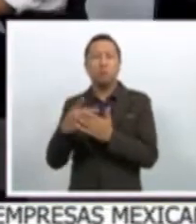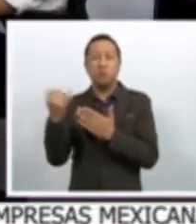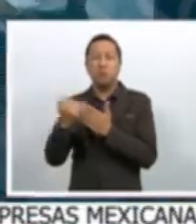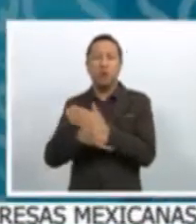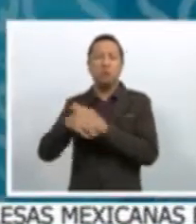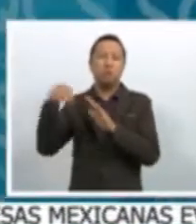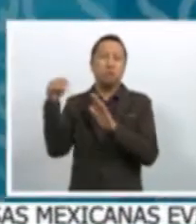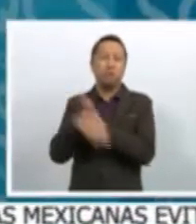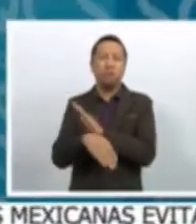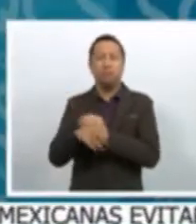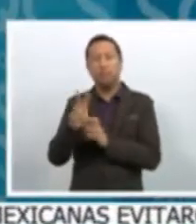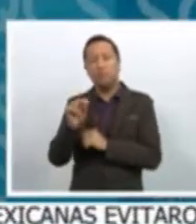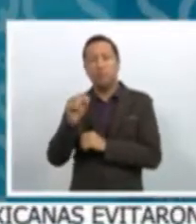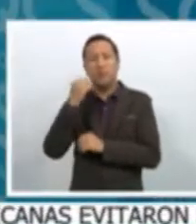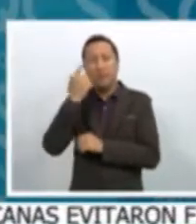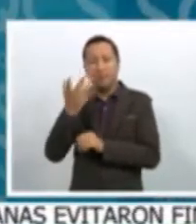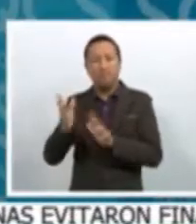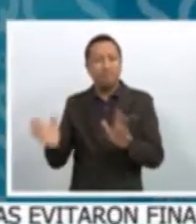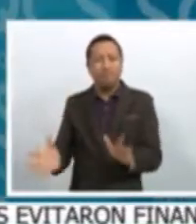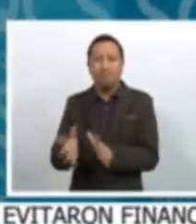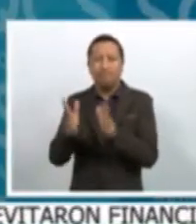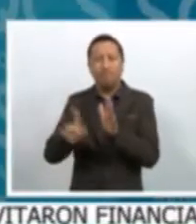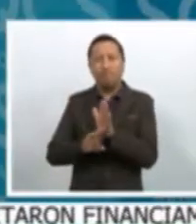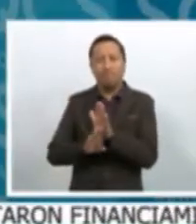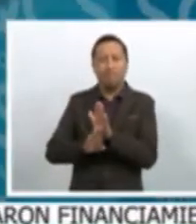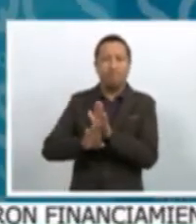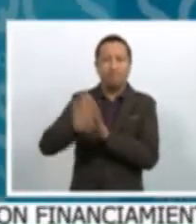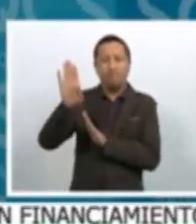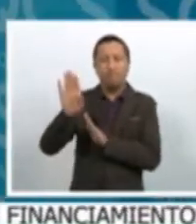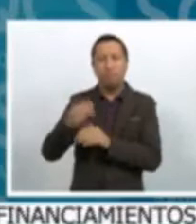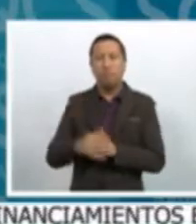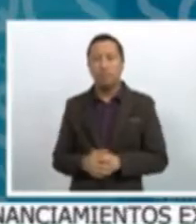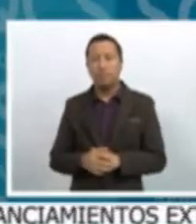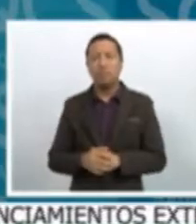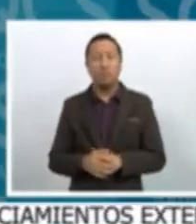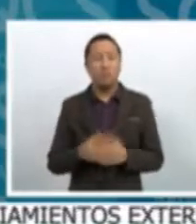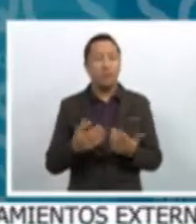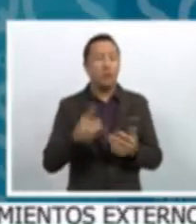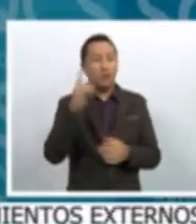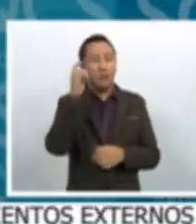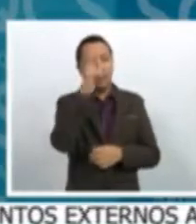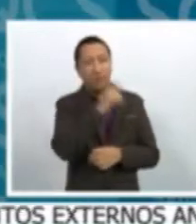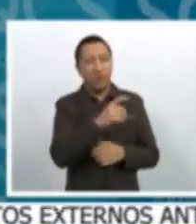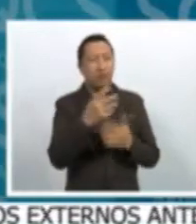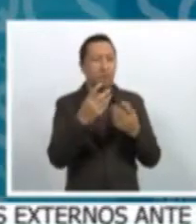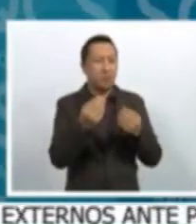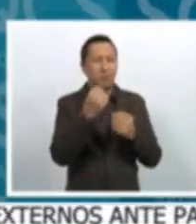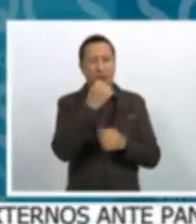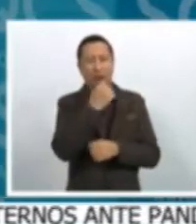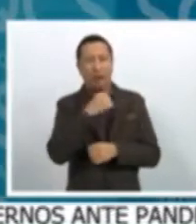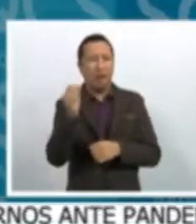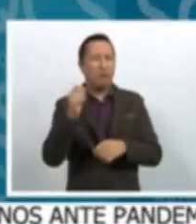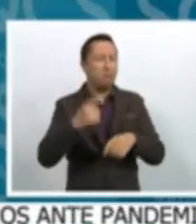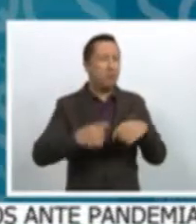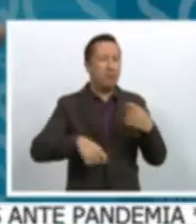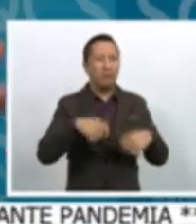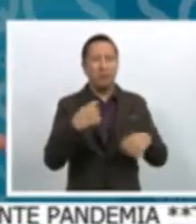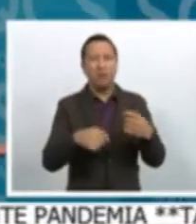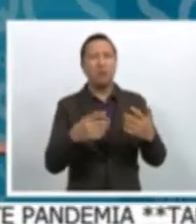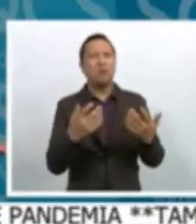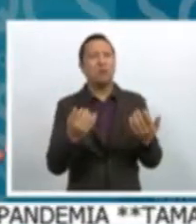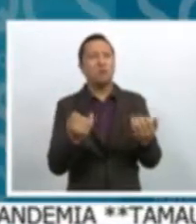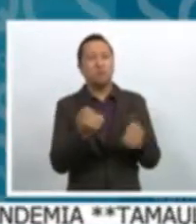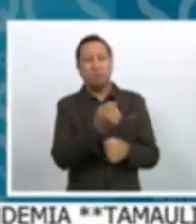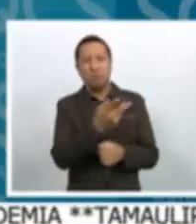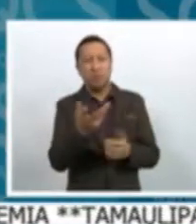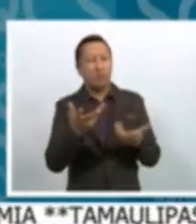más complicada, el tener que elegir entre tanto talento, entre tanto empresario, me imagino que pues ha aportado y ha